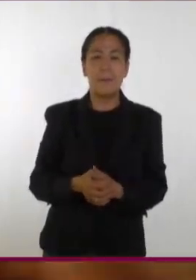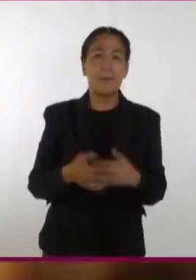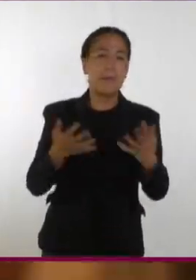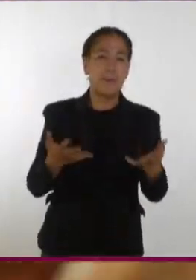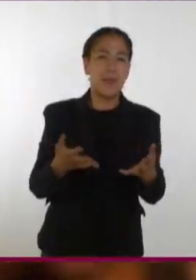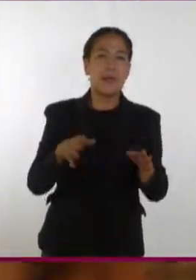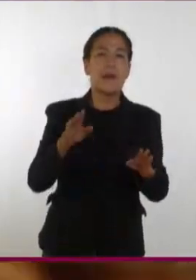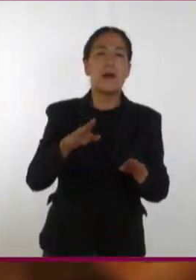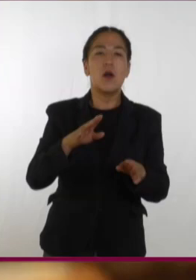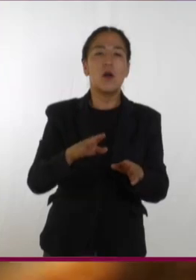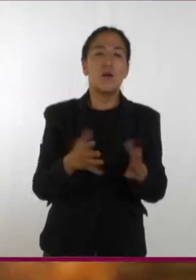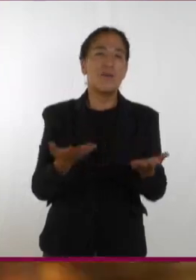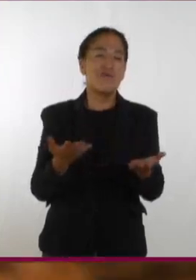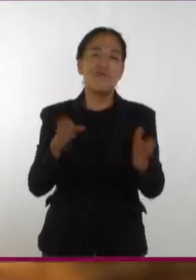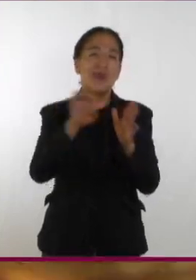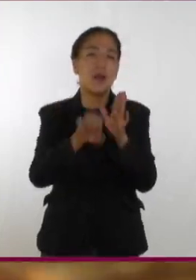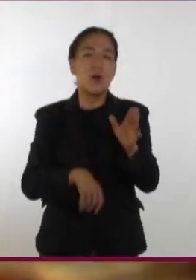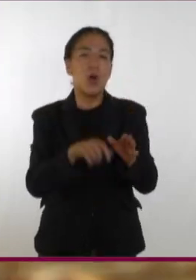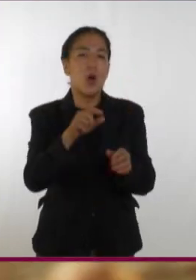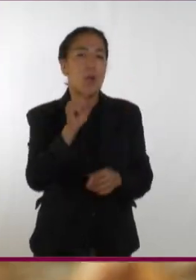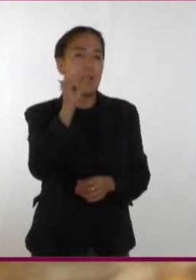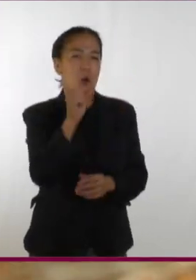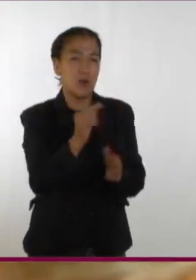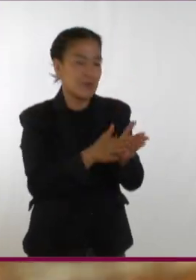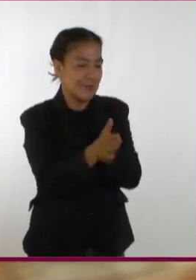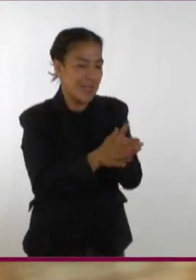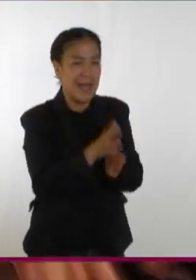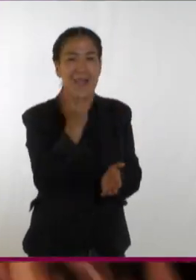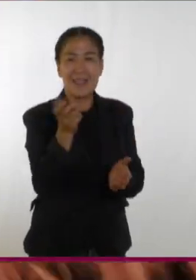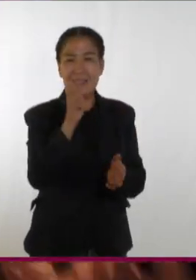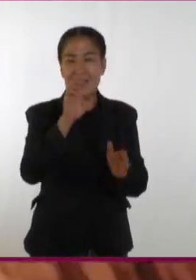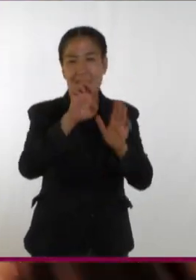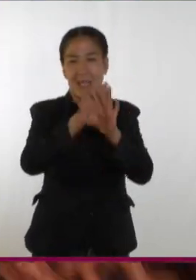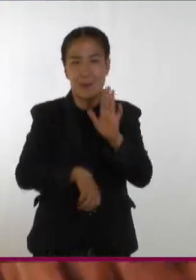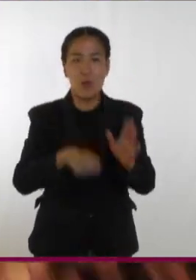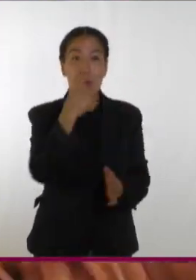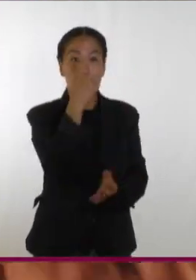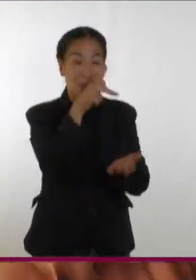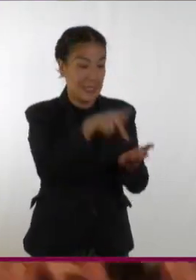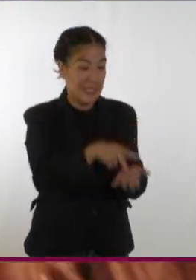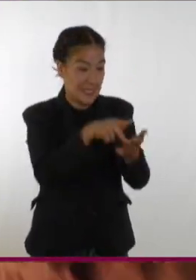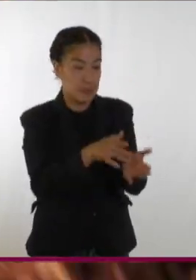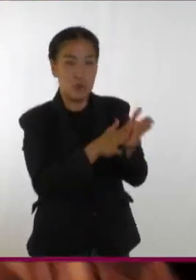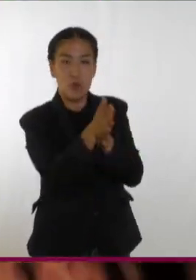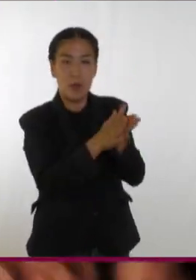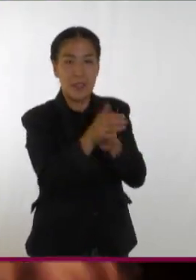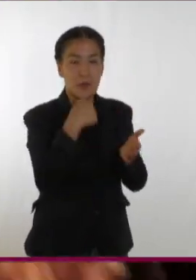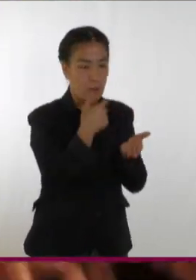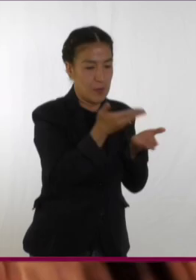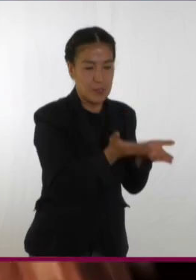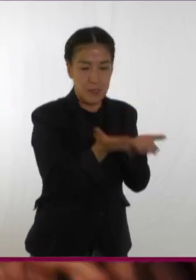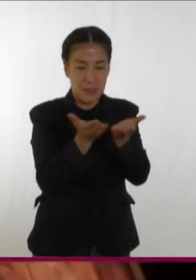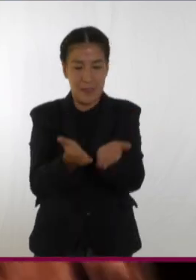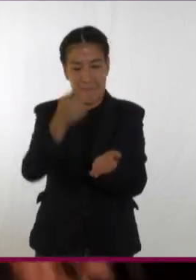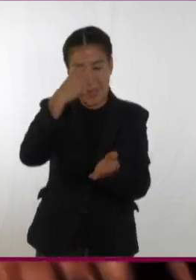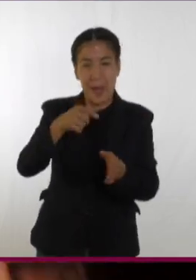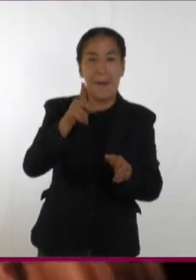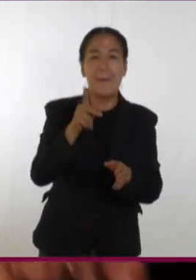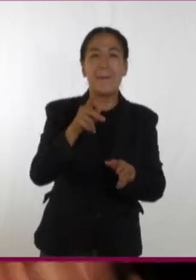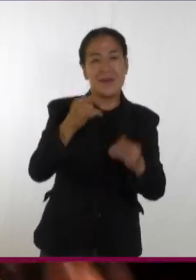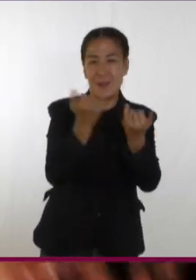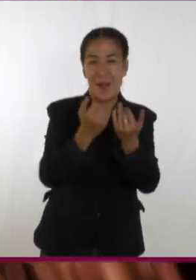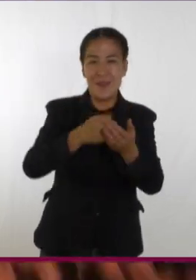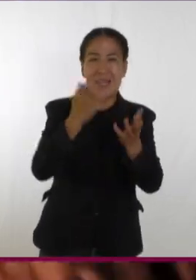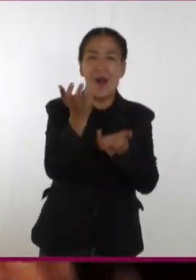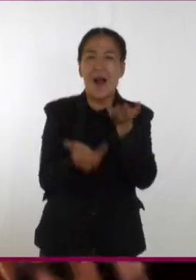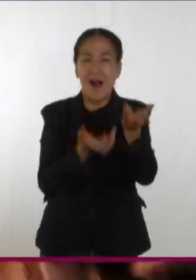final. Y vamos a lo micro, ¿vale? A partir de 1 kilo de chocolate que yo voy a